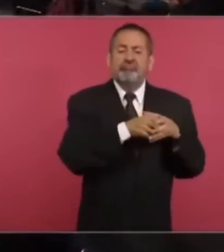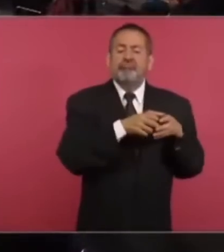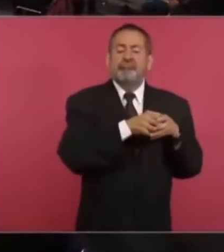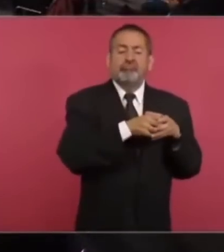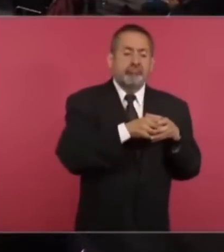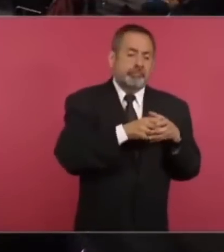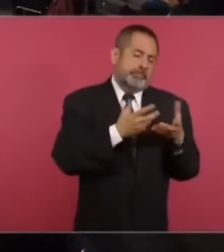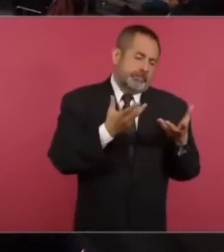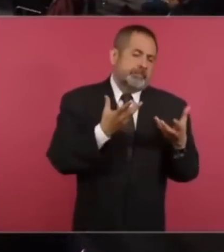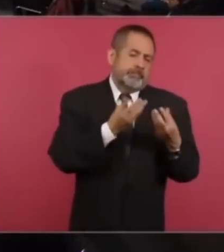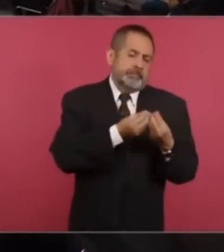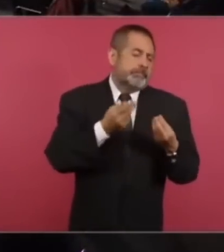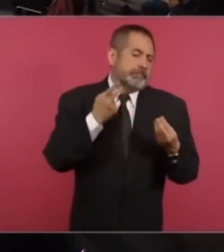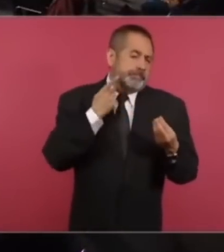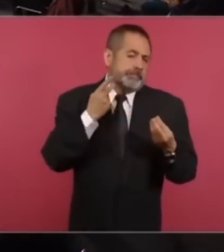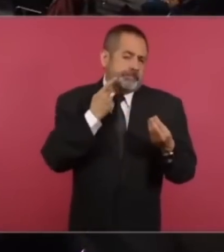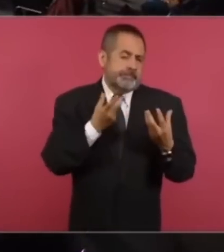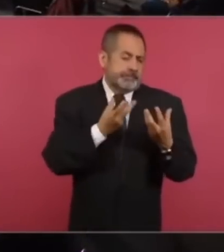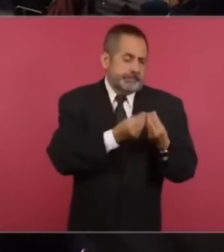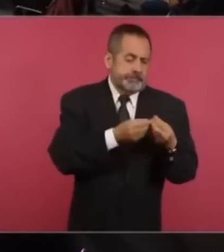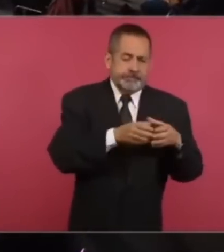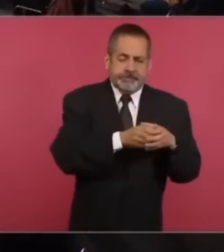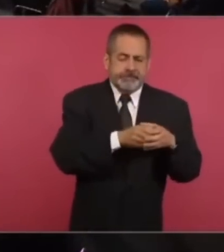desde luego políticos,